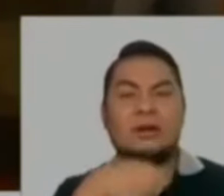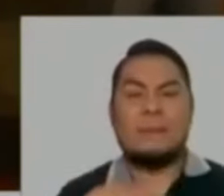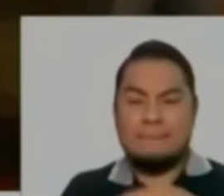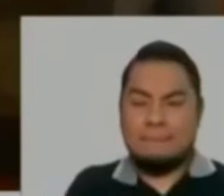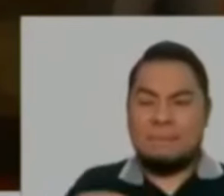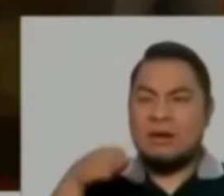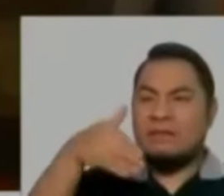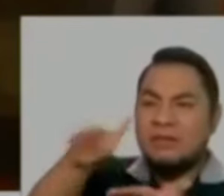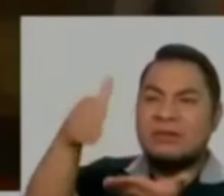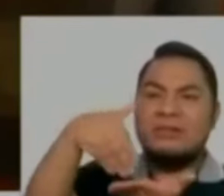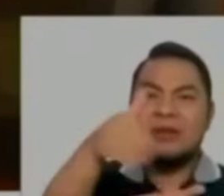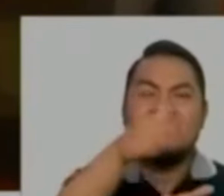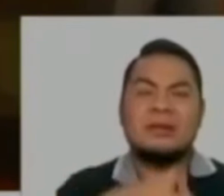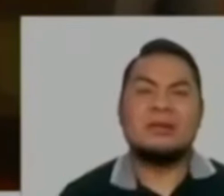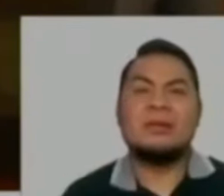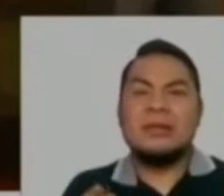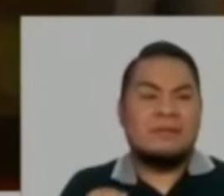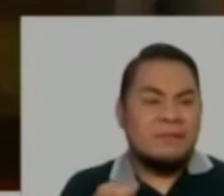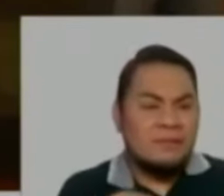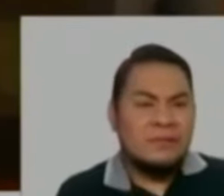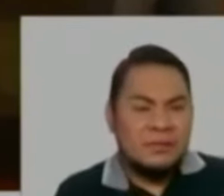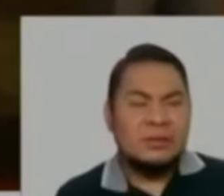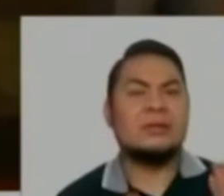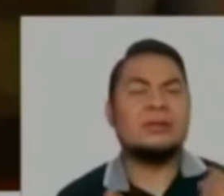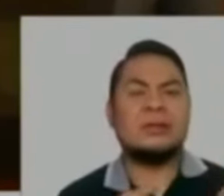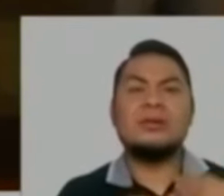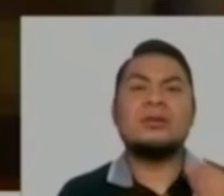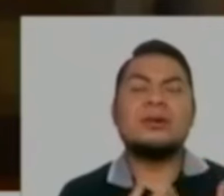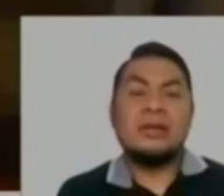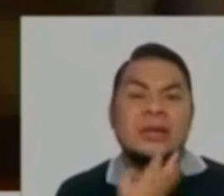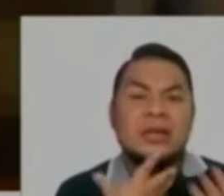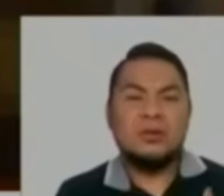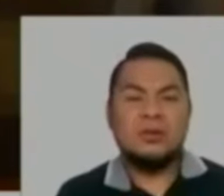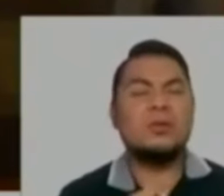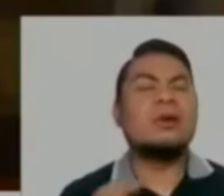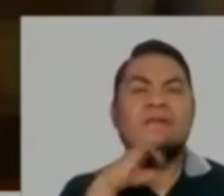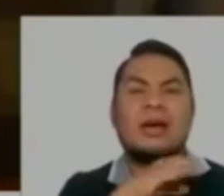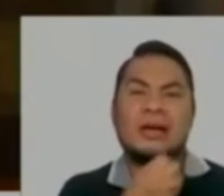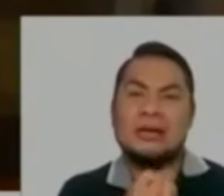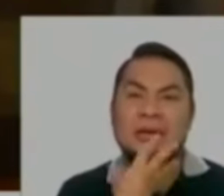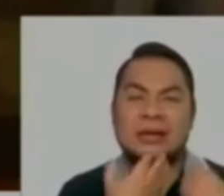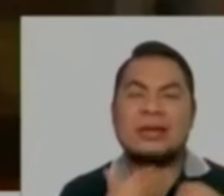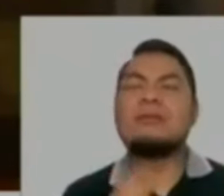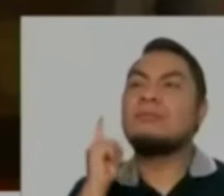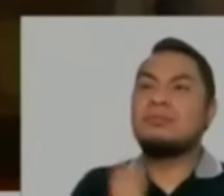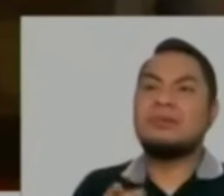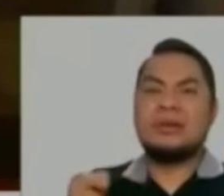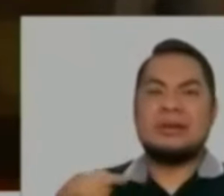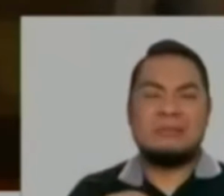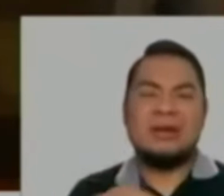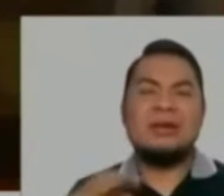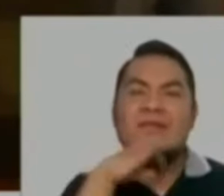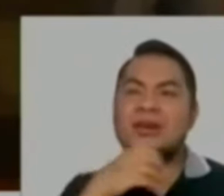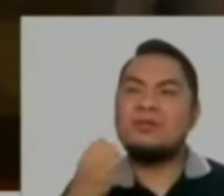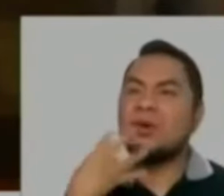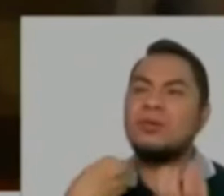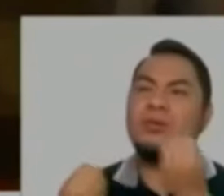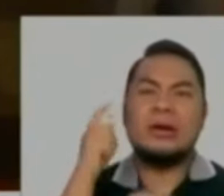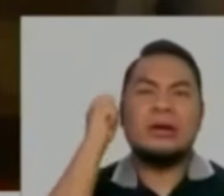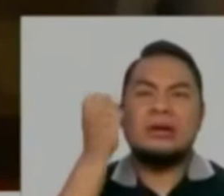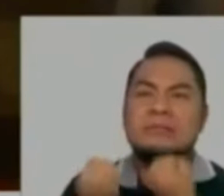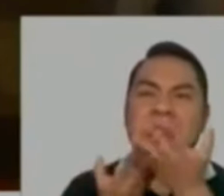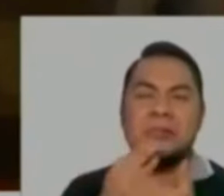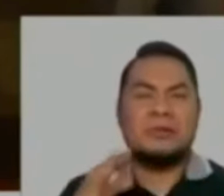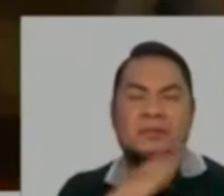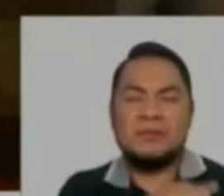gobierno, los presionan para arrancarles falsas declaraciones con el objetivo de